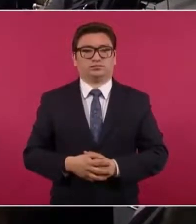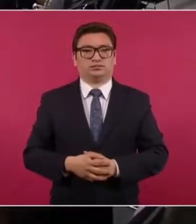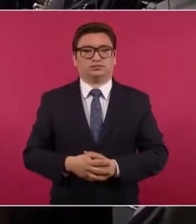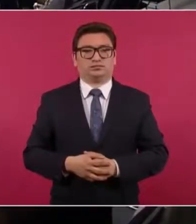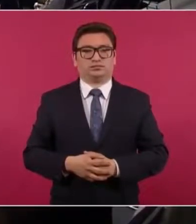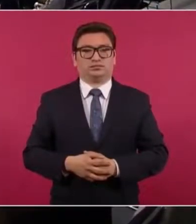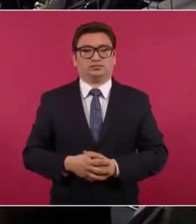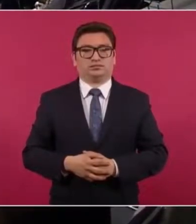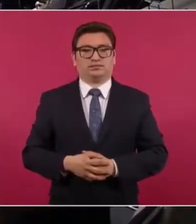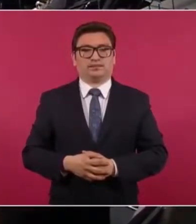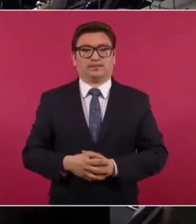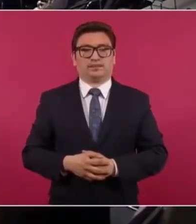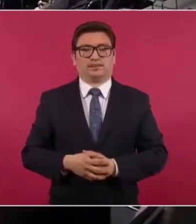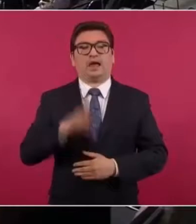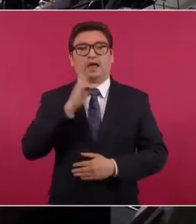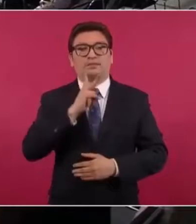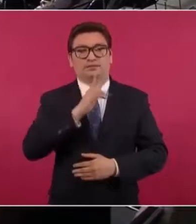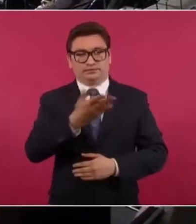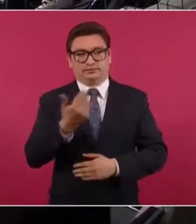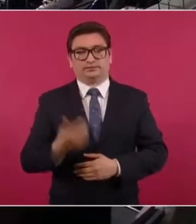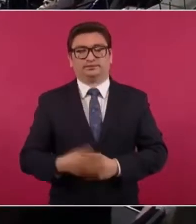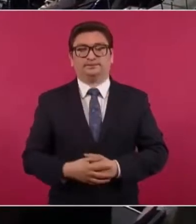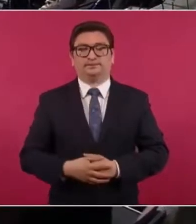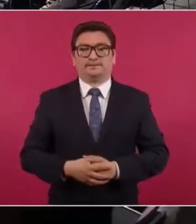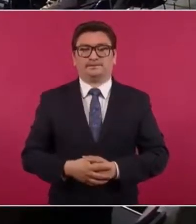A ver, sí.